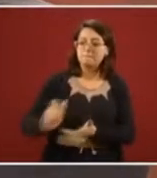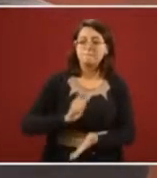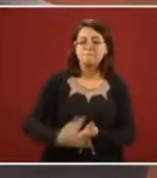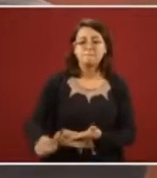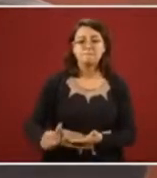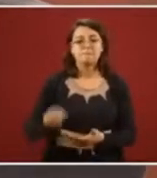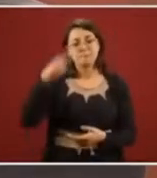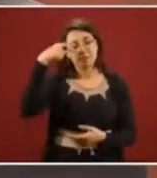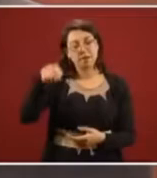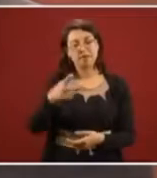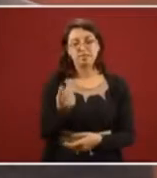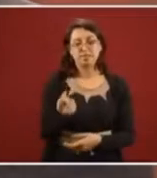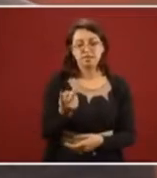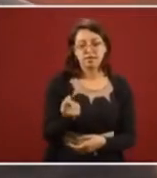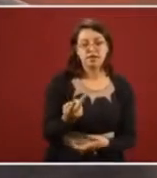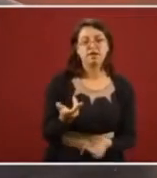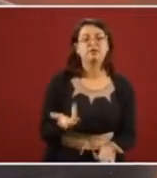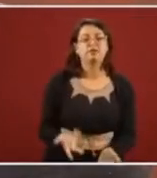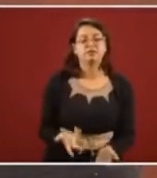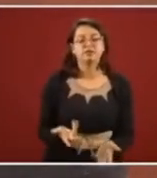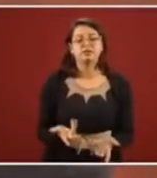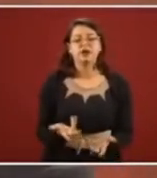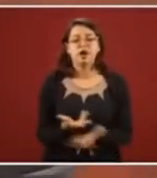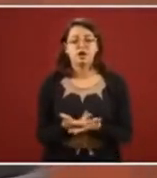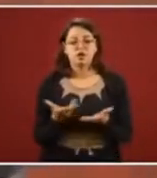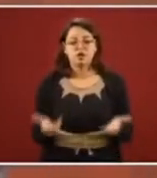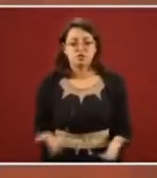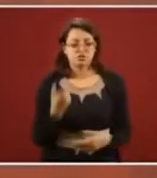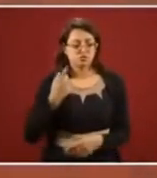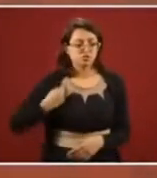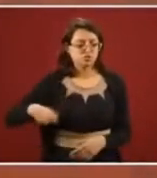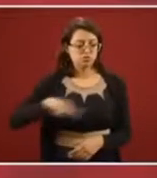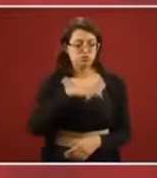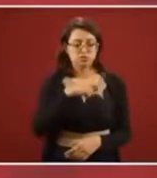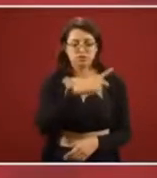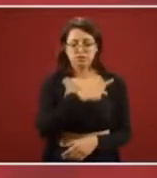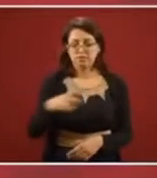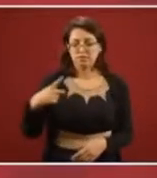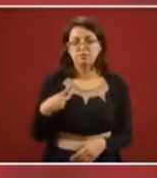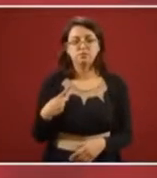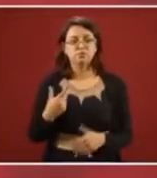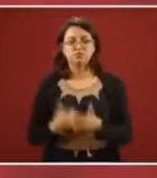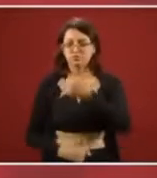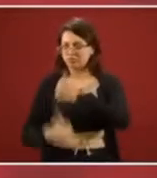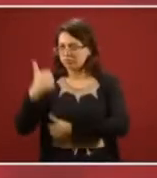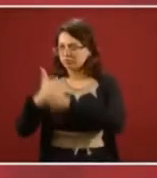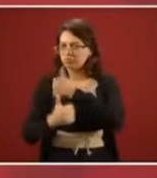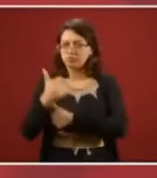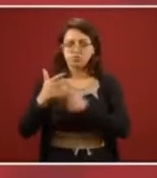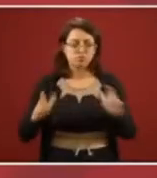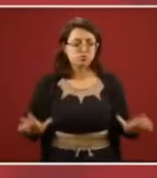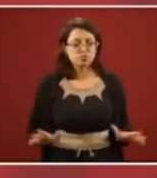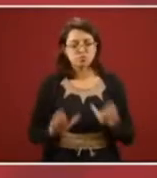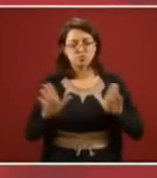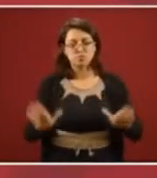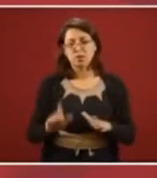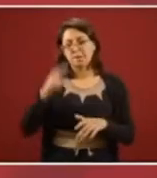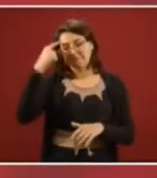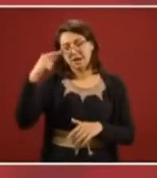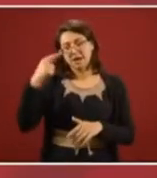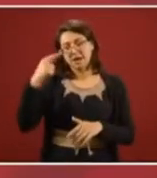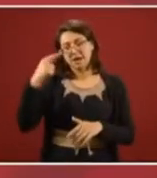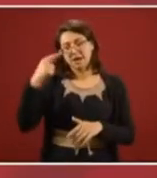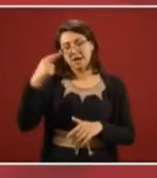hay que procurar nosotros mantener la competencia para que el servicio de